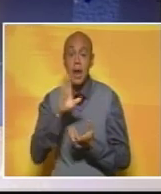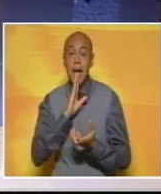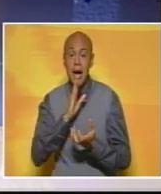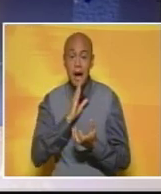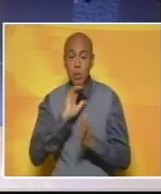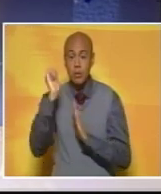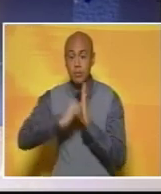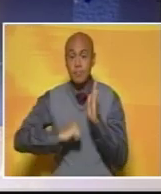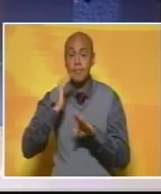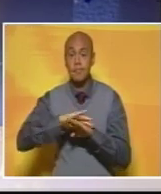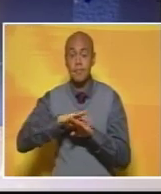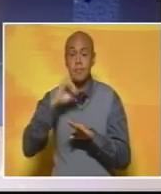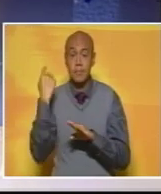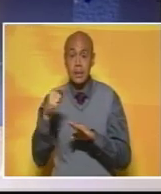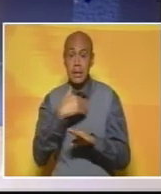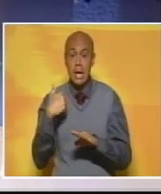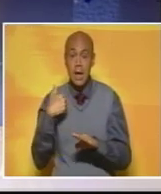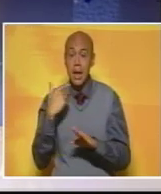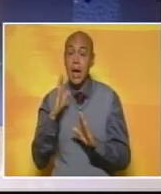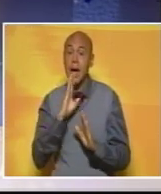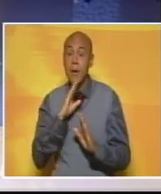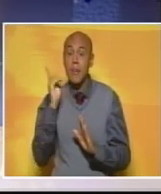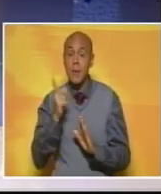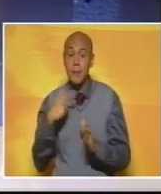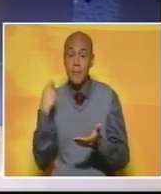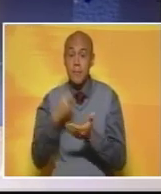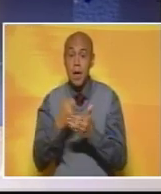agua. Aseguran que para obtenerlo tienen que pagar